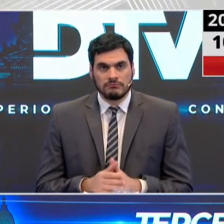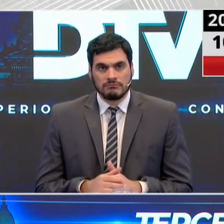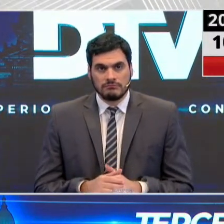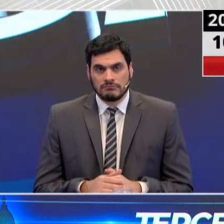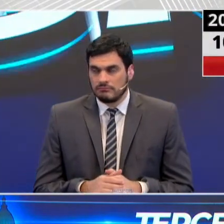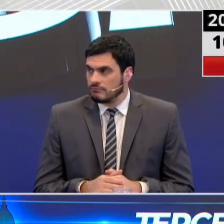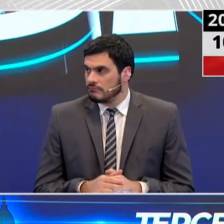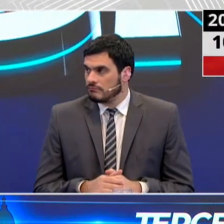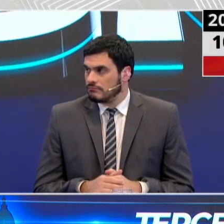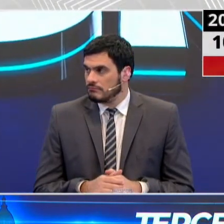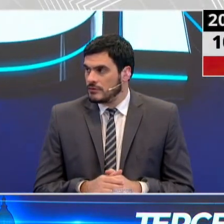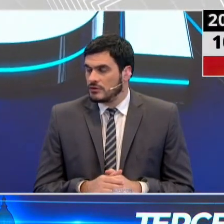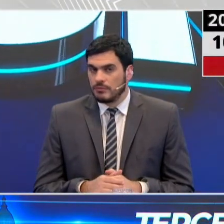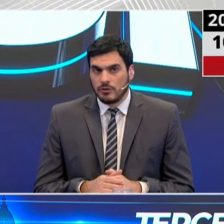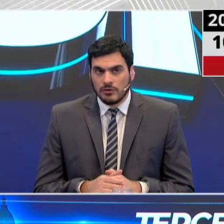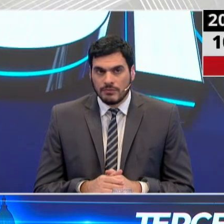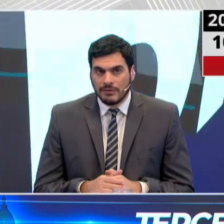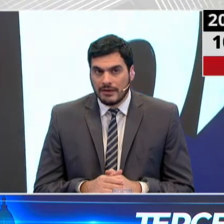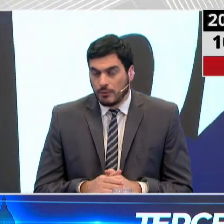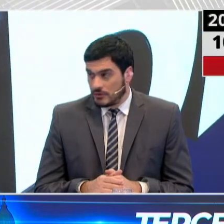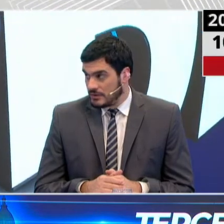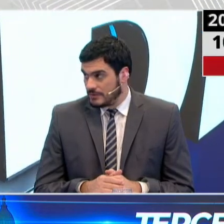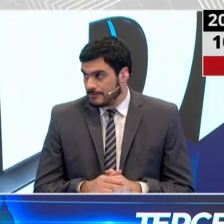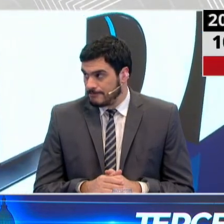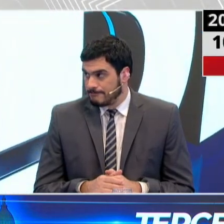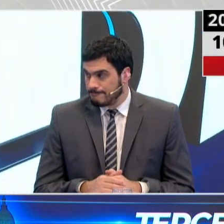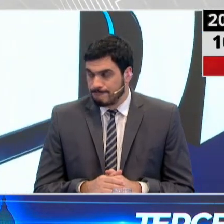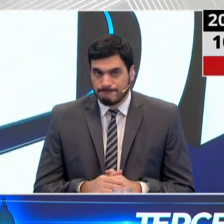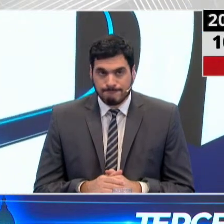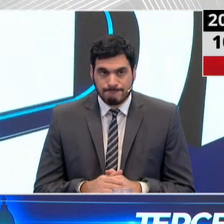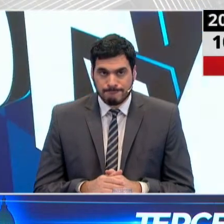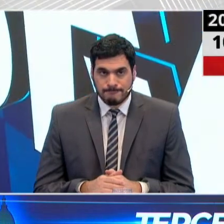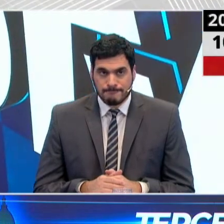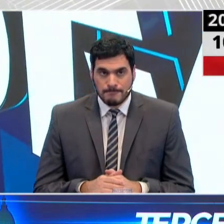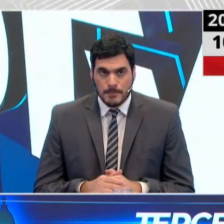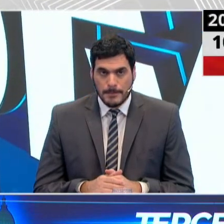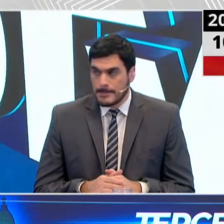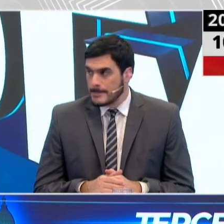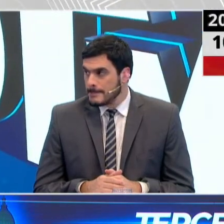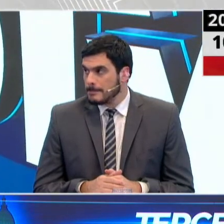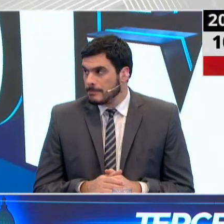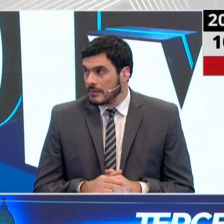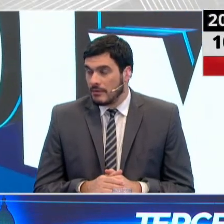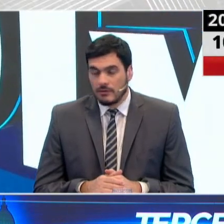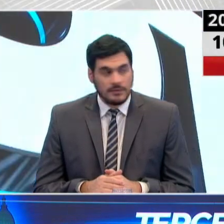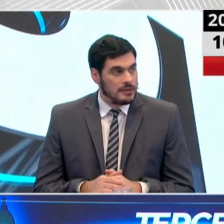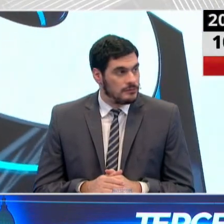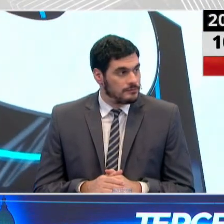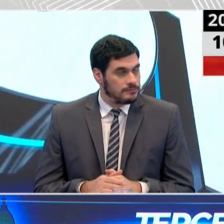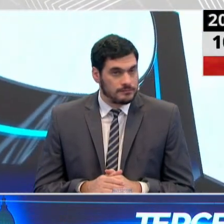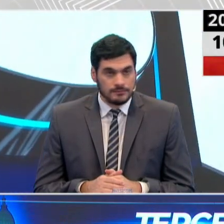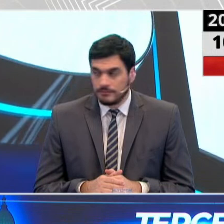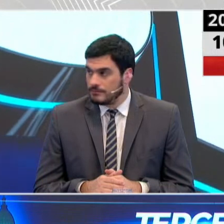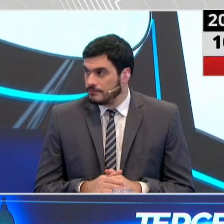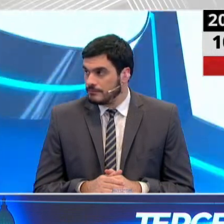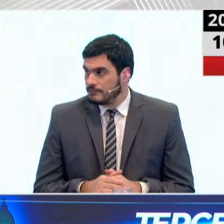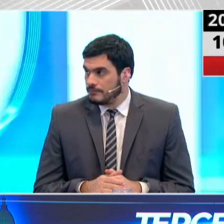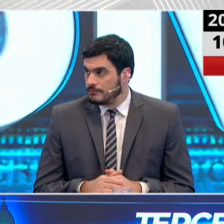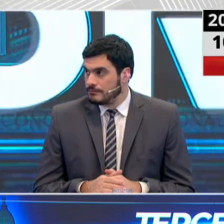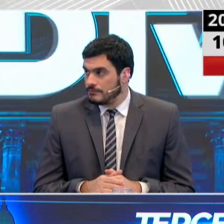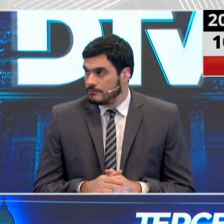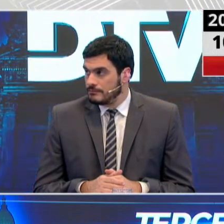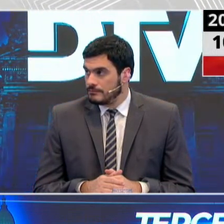tantas novedades porque no se pudo comprobar la hipótesis. Claro. Bueno, eso está más complicado. Porque además del fallo